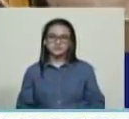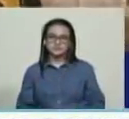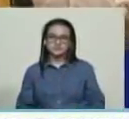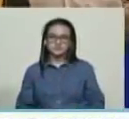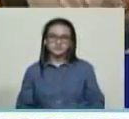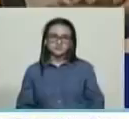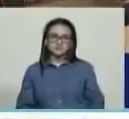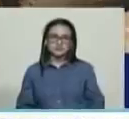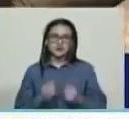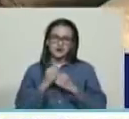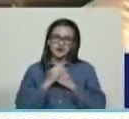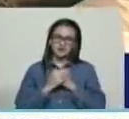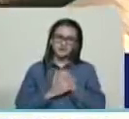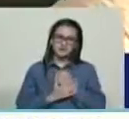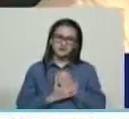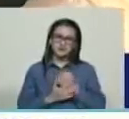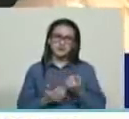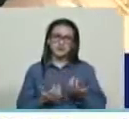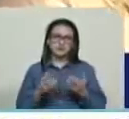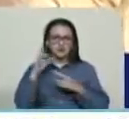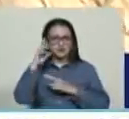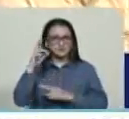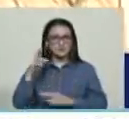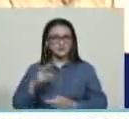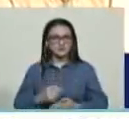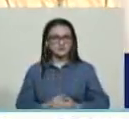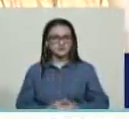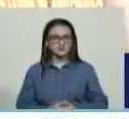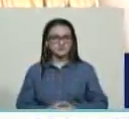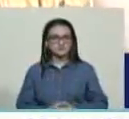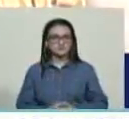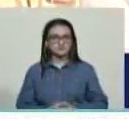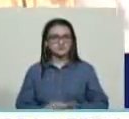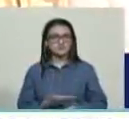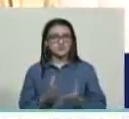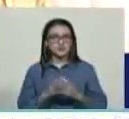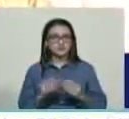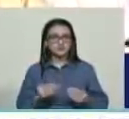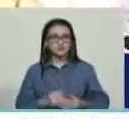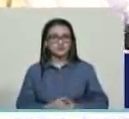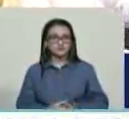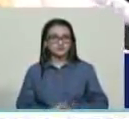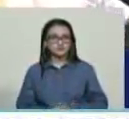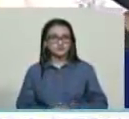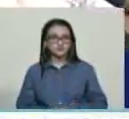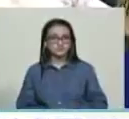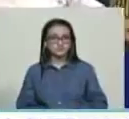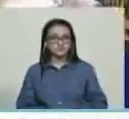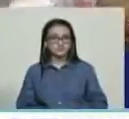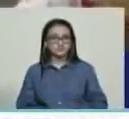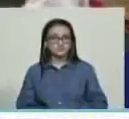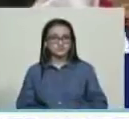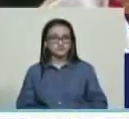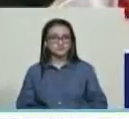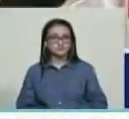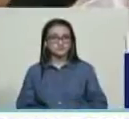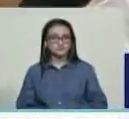de cariño, de mucho respeto a todas y a todos ustedes. Hemos hecho una